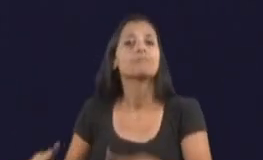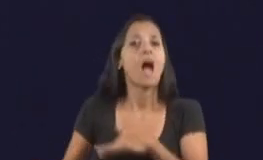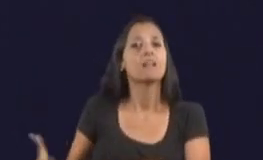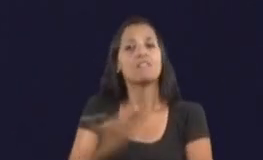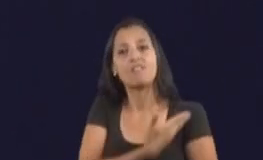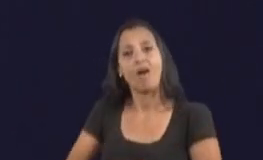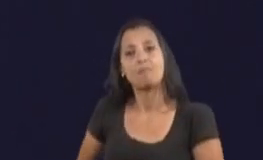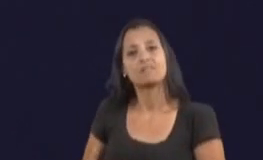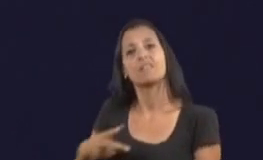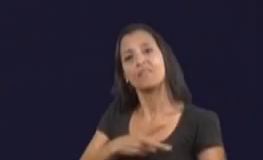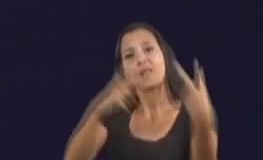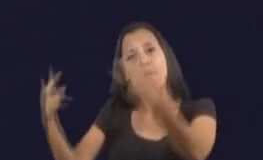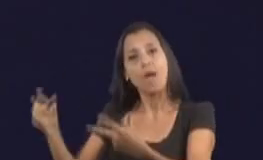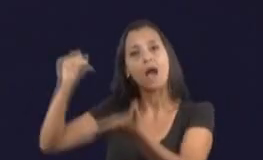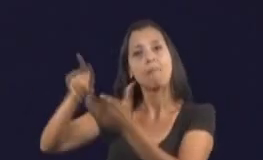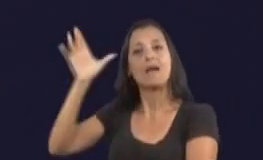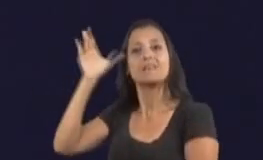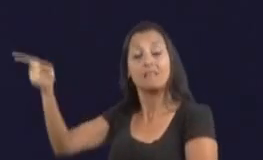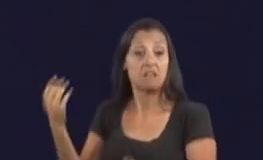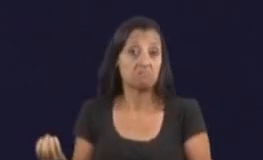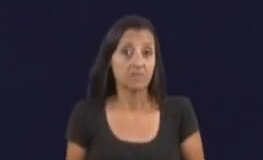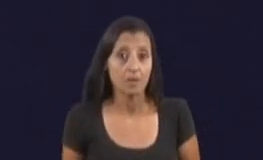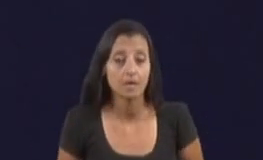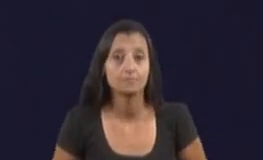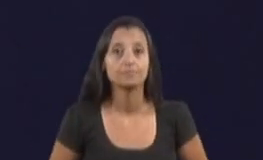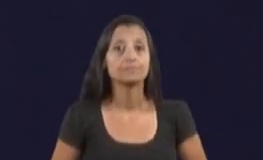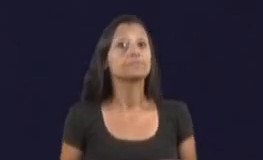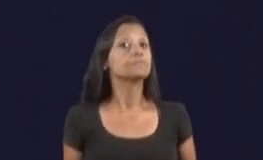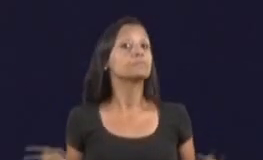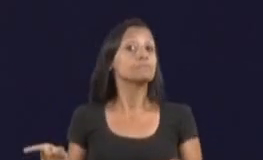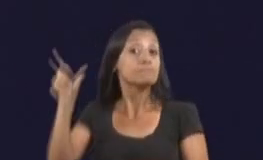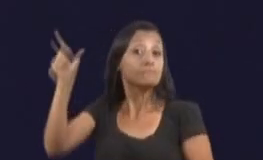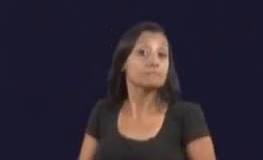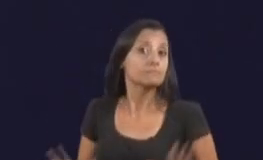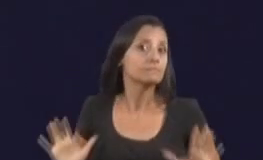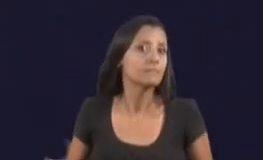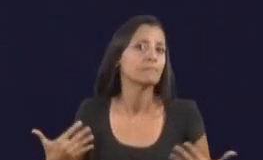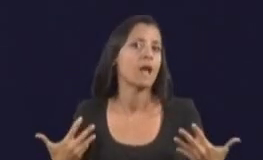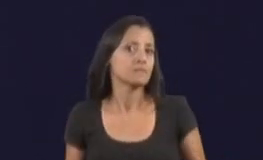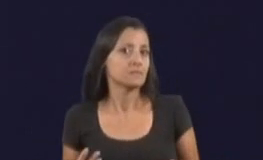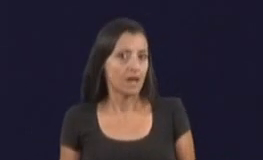el punteo. Y bueno, está bien, ¿qué querés? Es un ser humano.